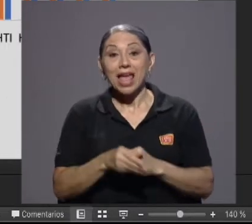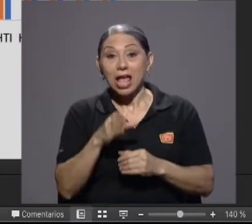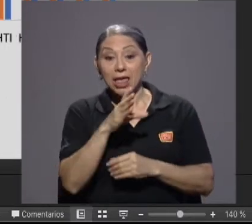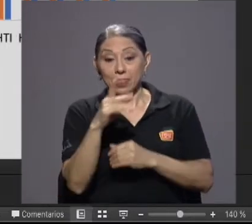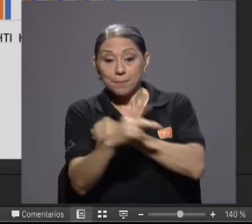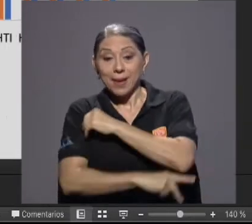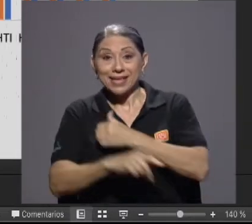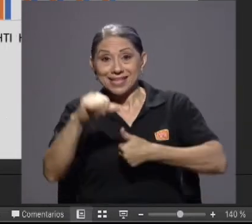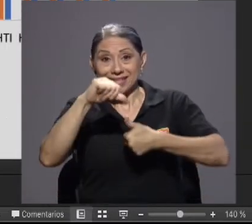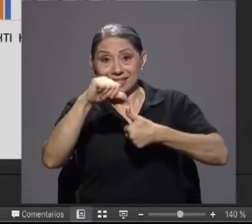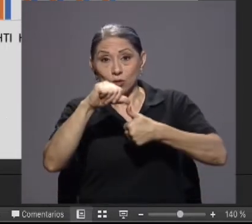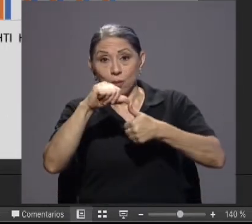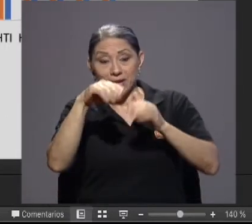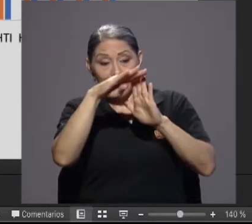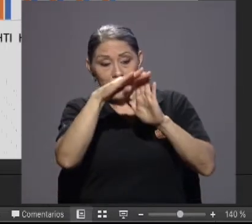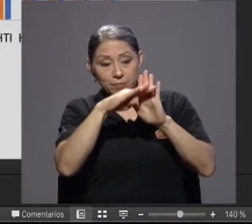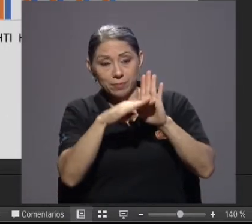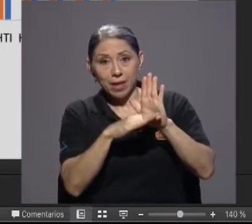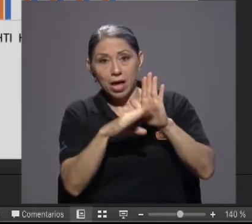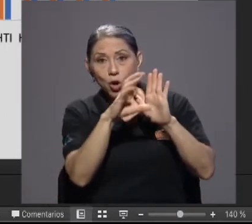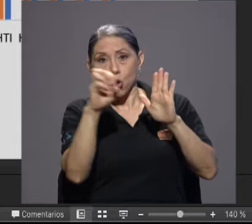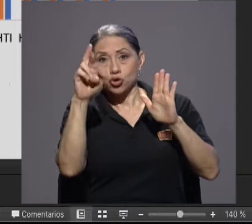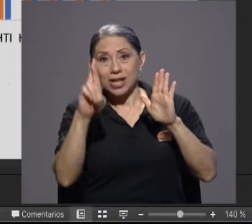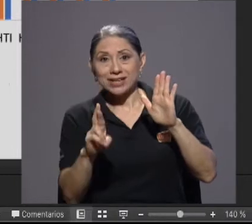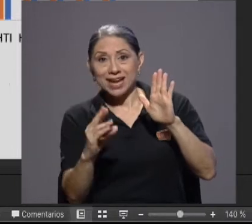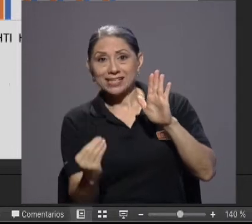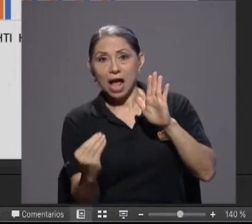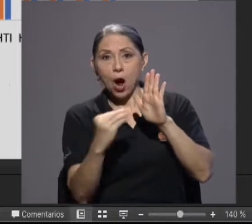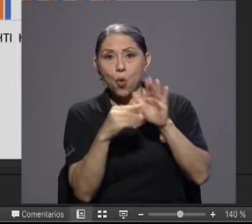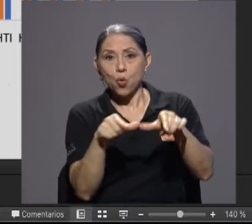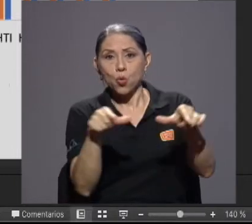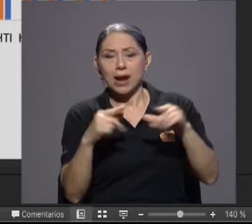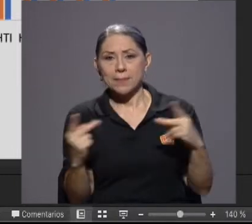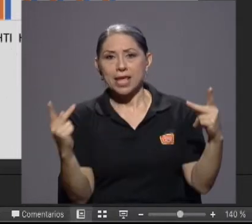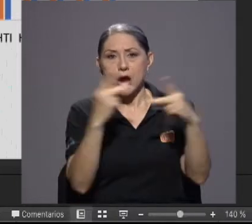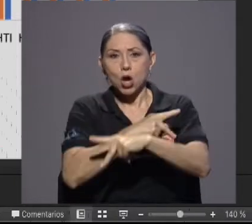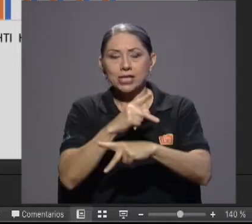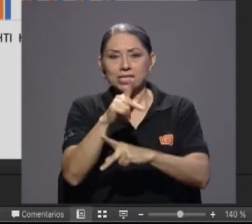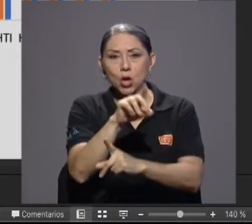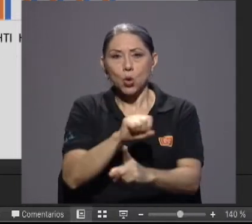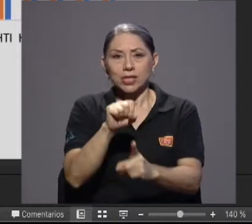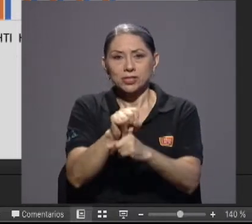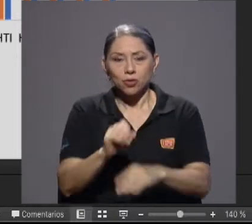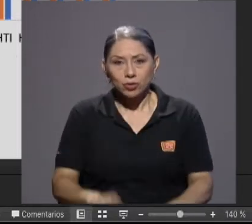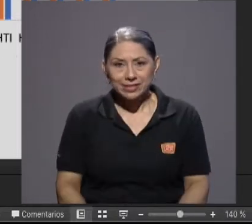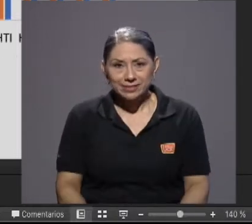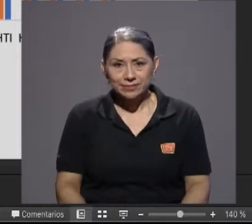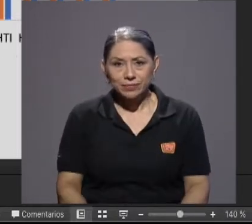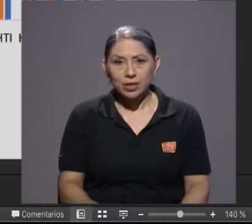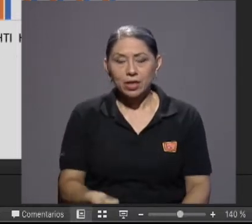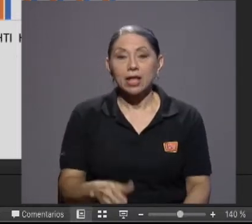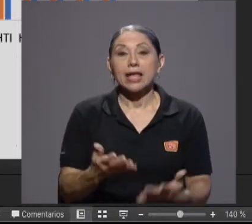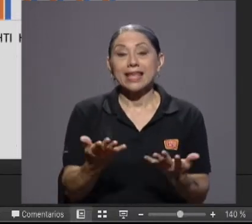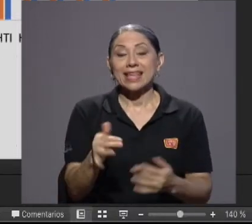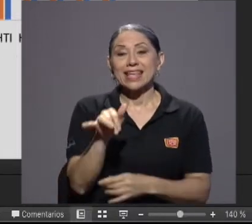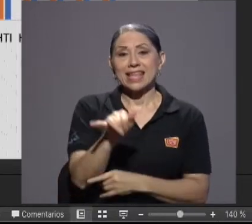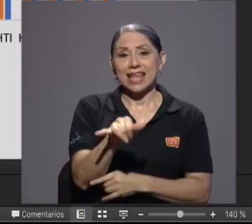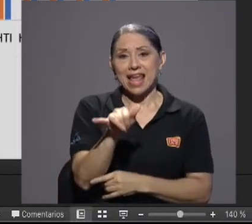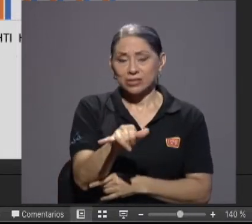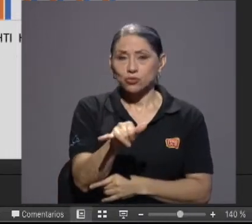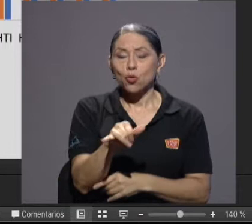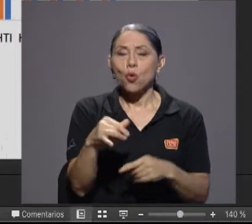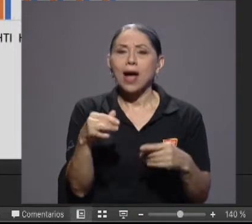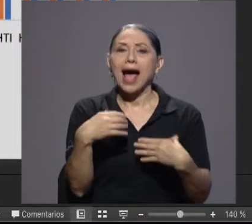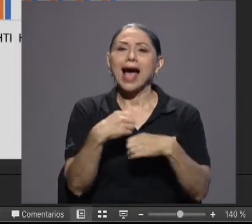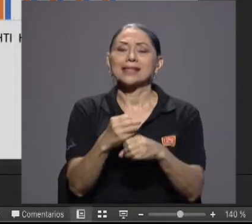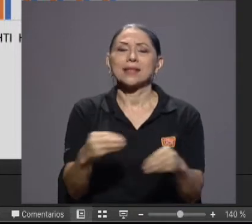de Centroamérica que están en peores condiciones. Y esto, como mencionaba anteriormente,